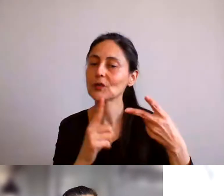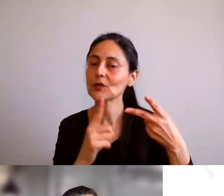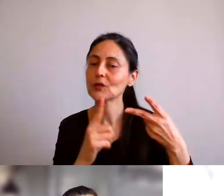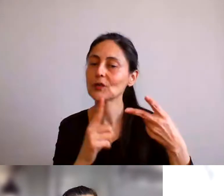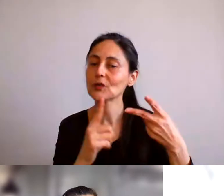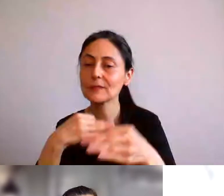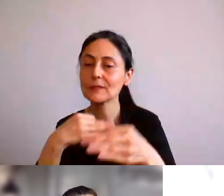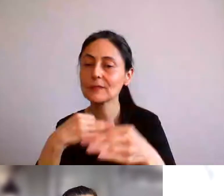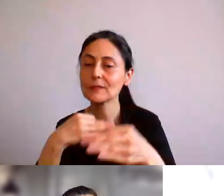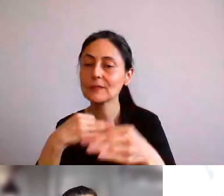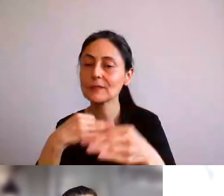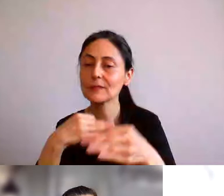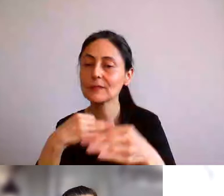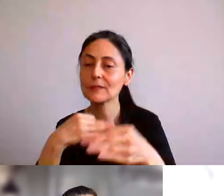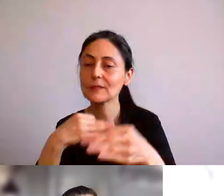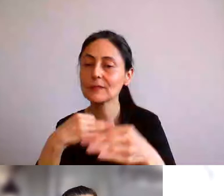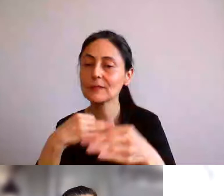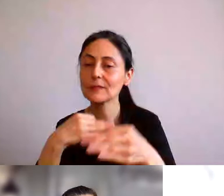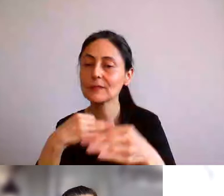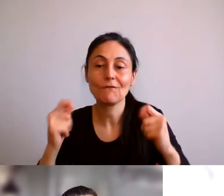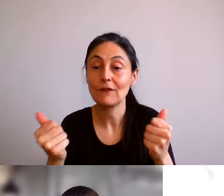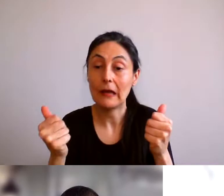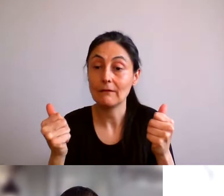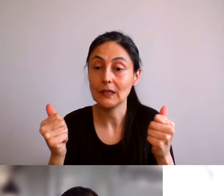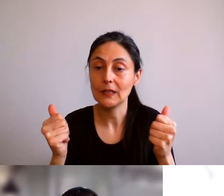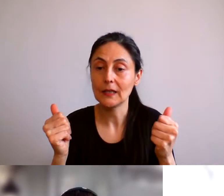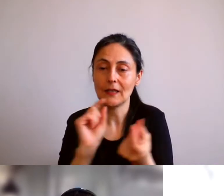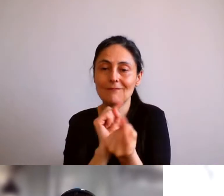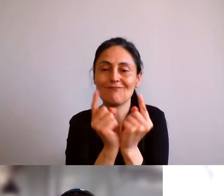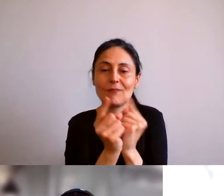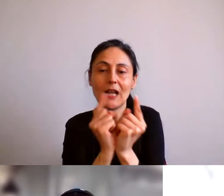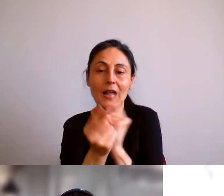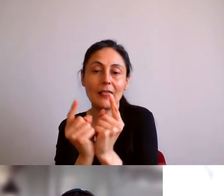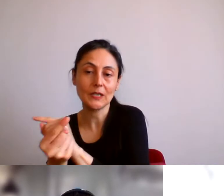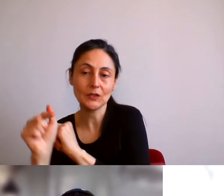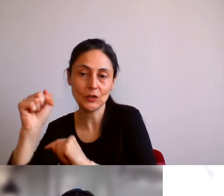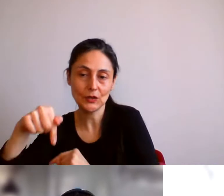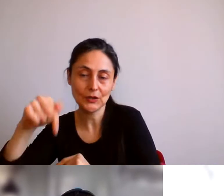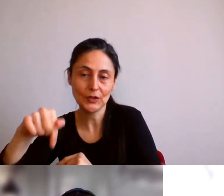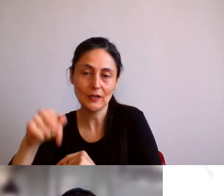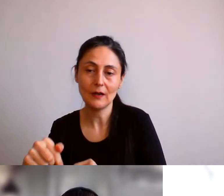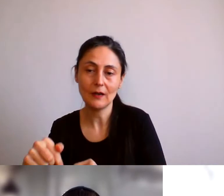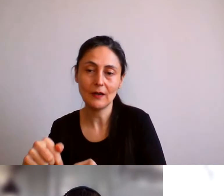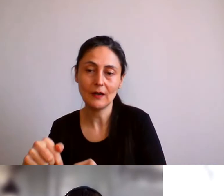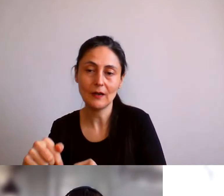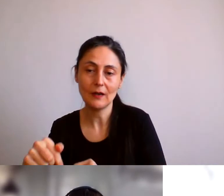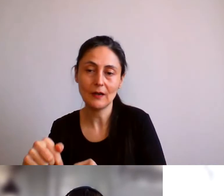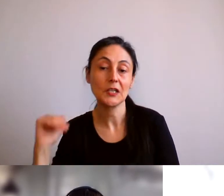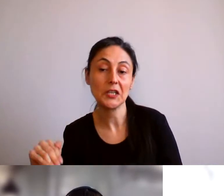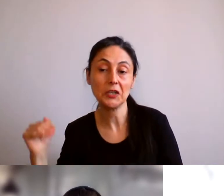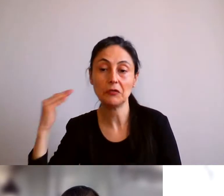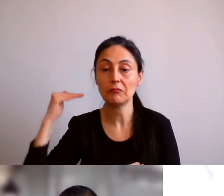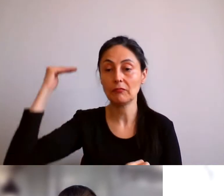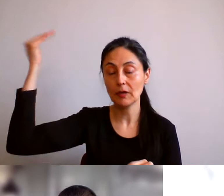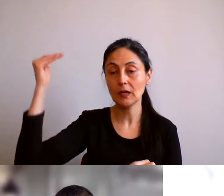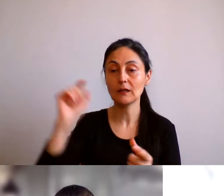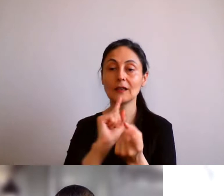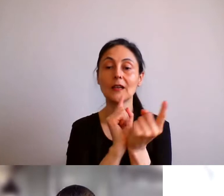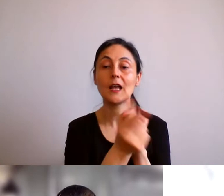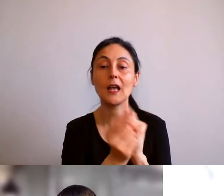adaptación que hemos tenido todos, o sea, grandes y chicos, en esta pandemia. Adaptarnos a trabajar con quien